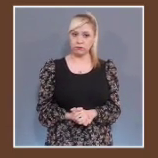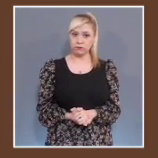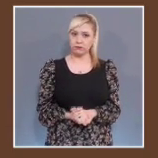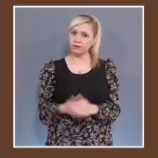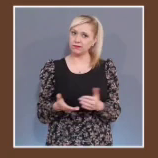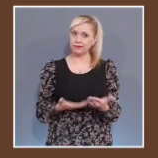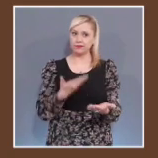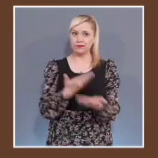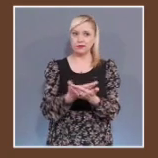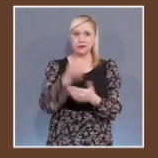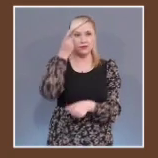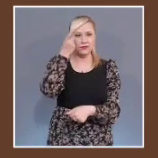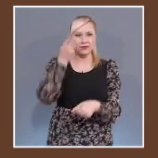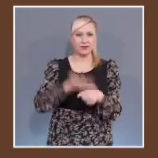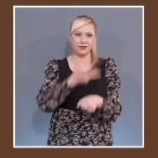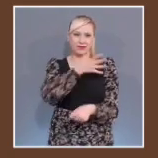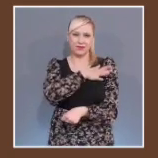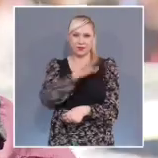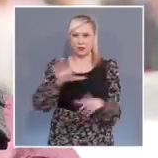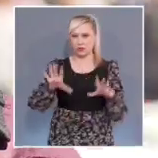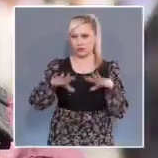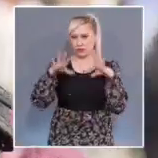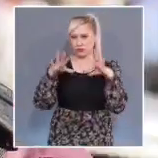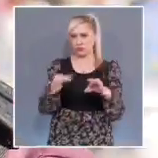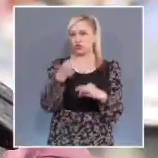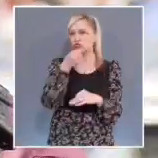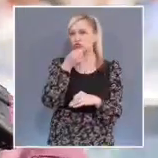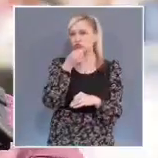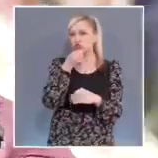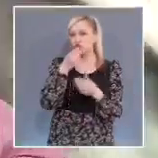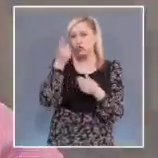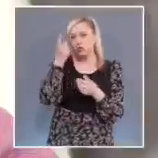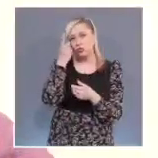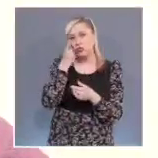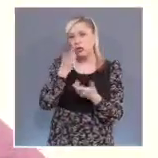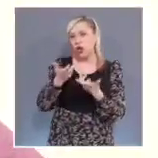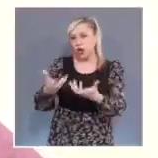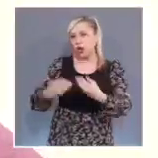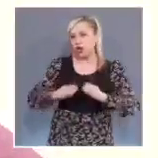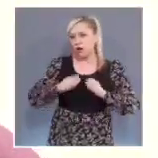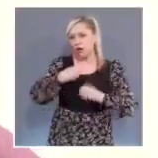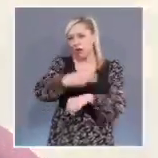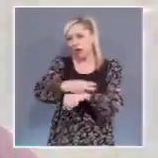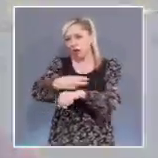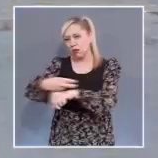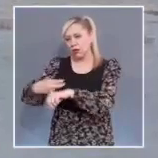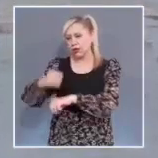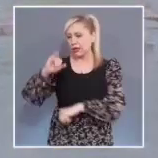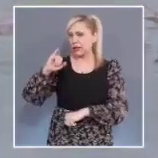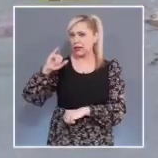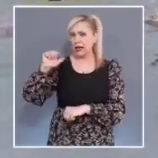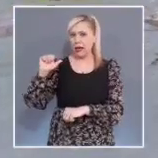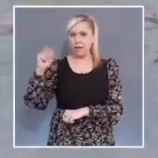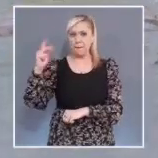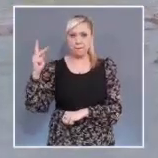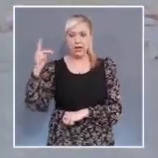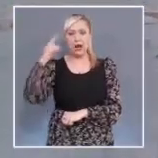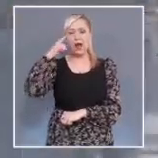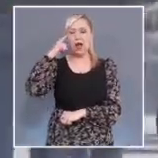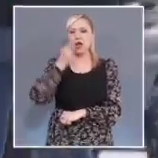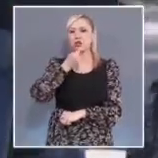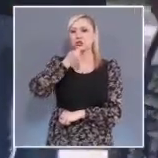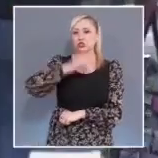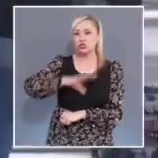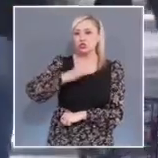general de Fundación Pro Niños de la Calle, IEAP, sugirió poner especial atención a las niñas, niños y adolescentes expuestos a entornos de